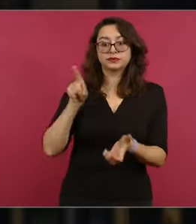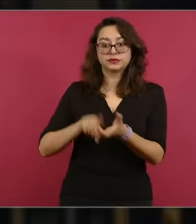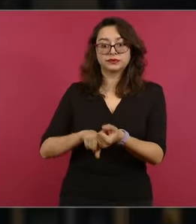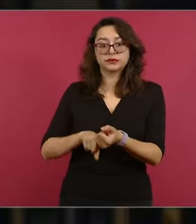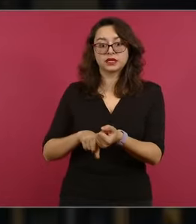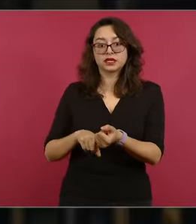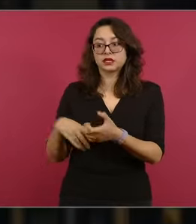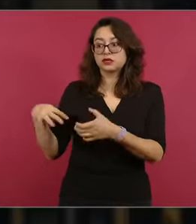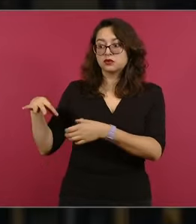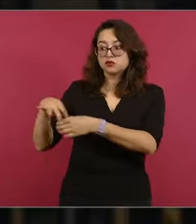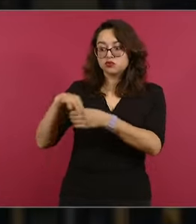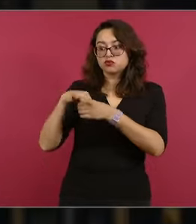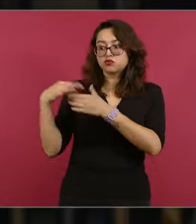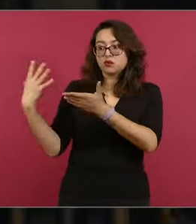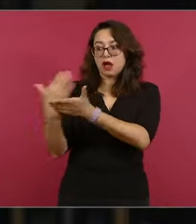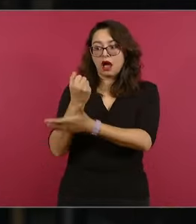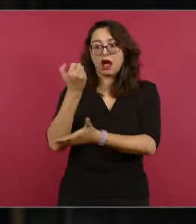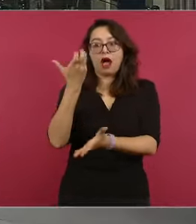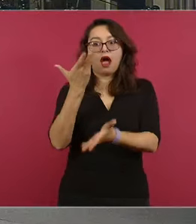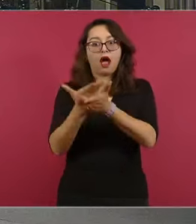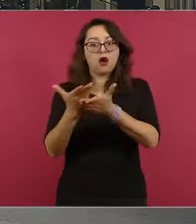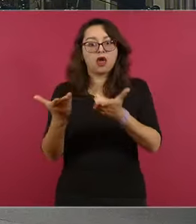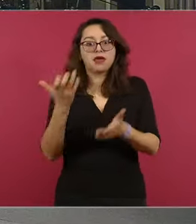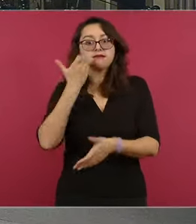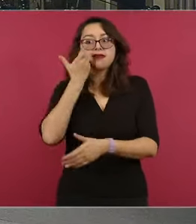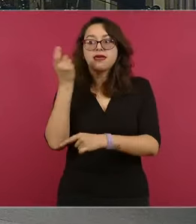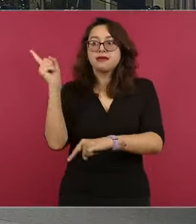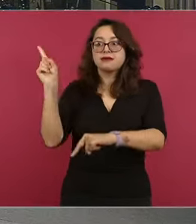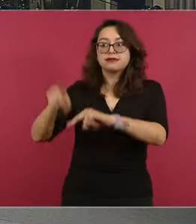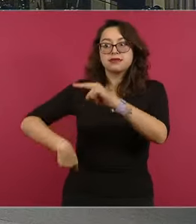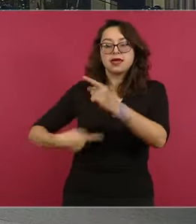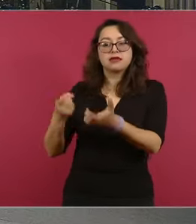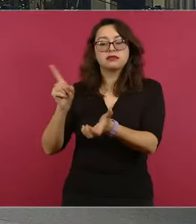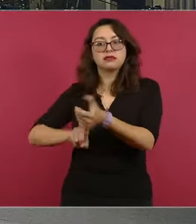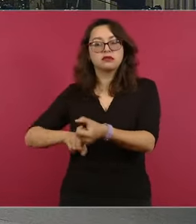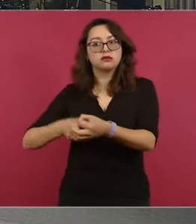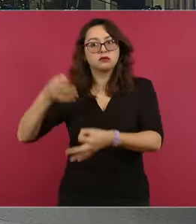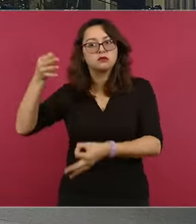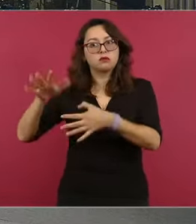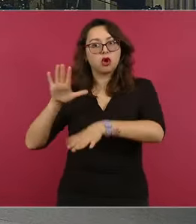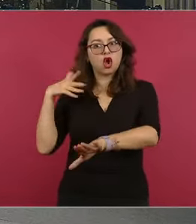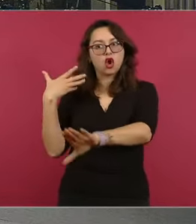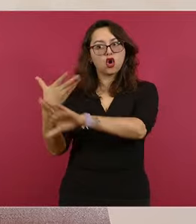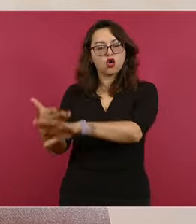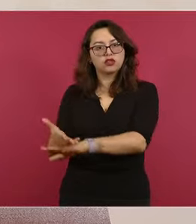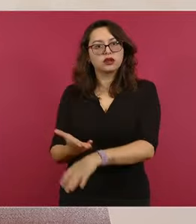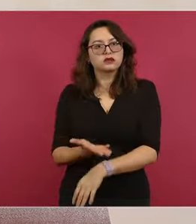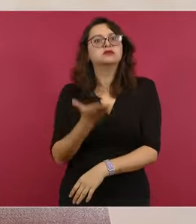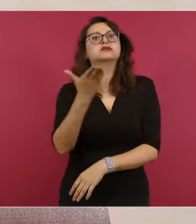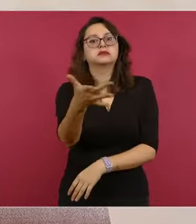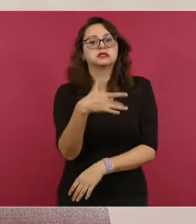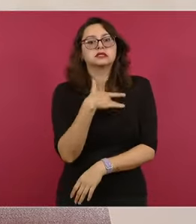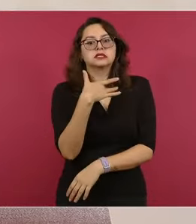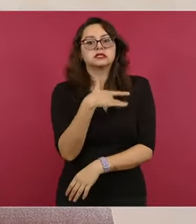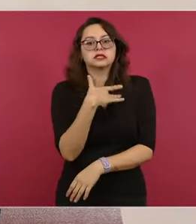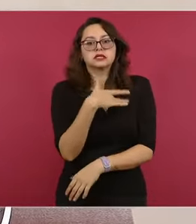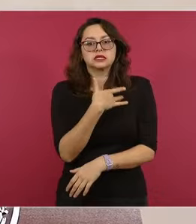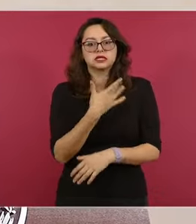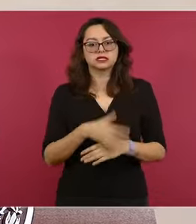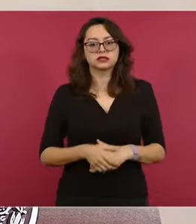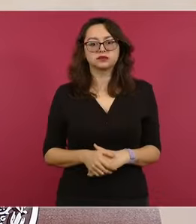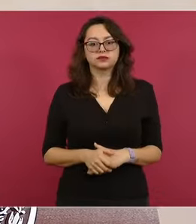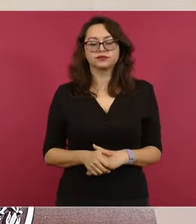judicial? Muchas gracias, presidente. Sí, pues me reuní con el presidente electo,